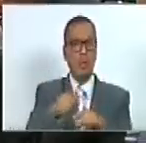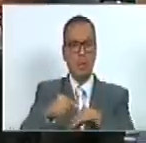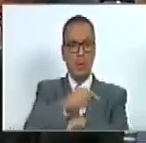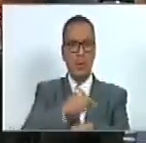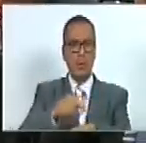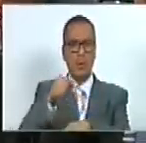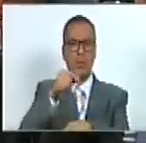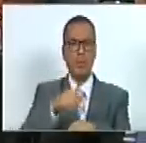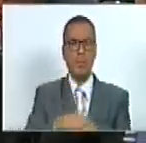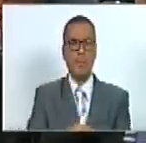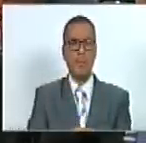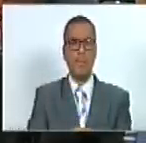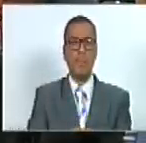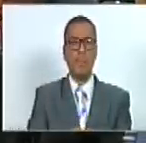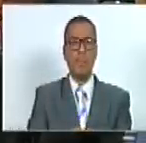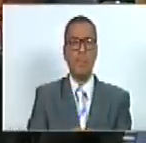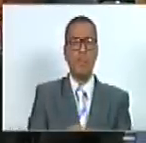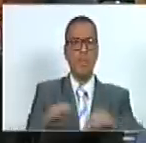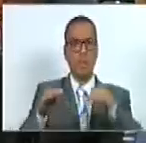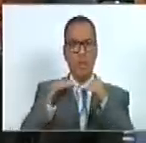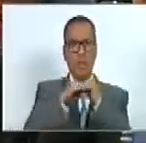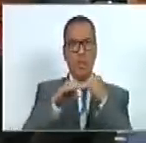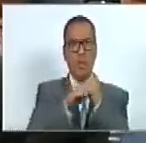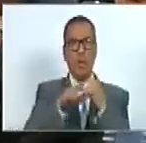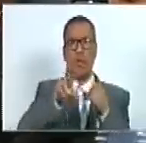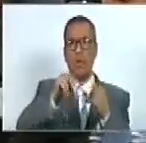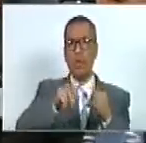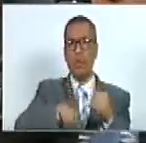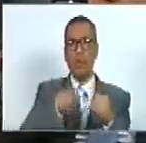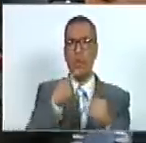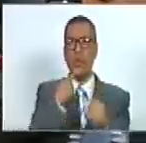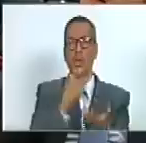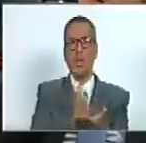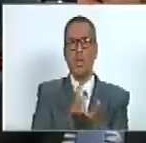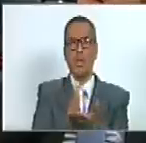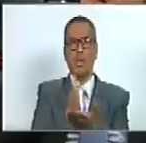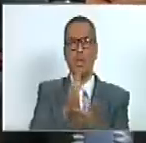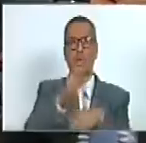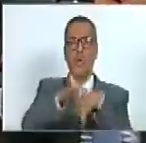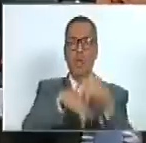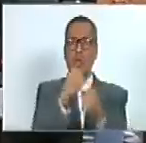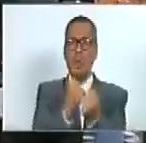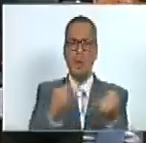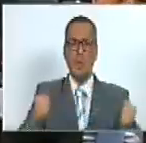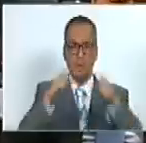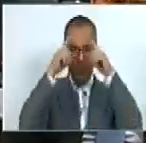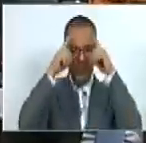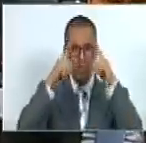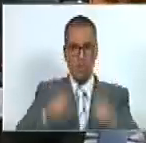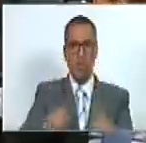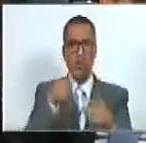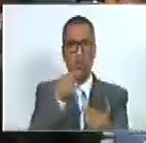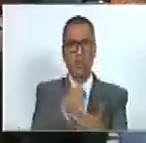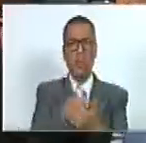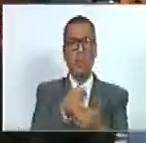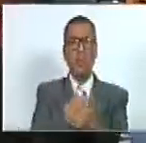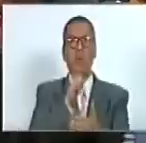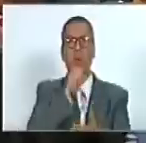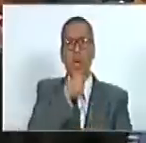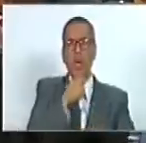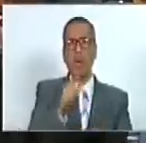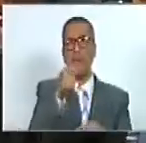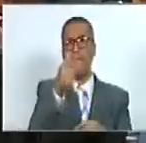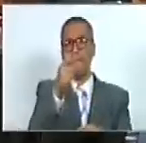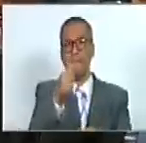gobiernan. Igualmente, no puedes tú seguir amarrando la discusión de los pensionados al salario